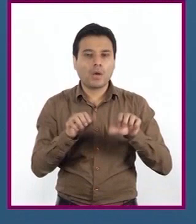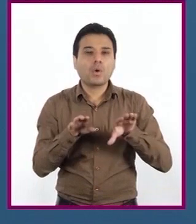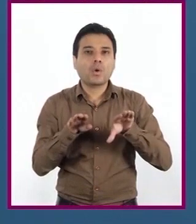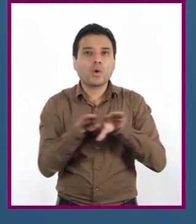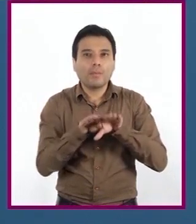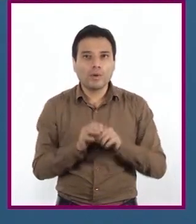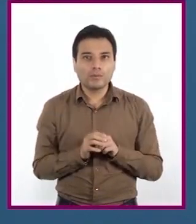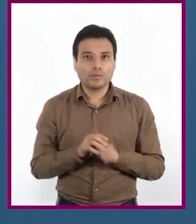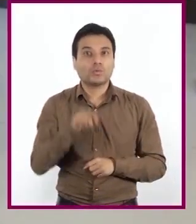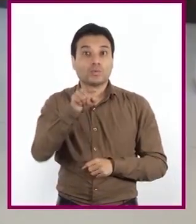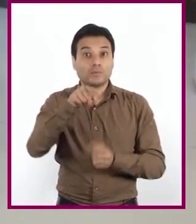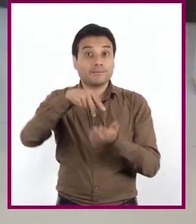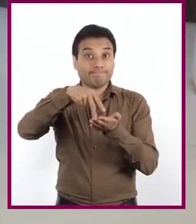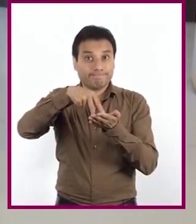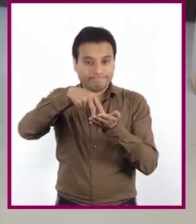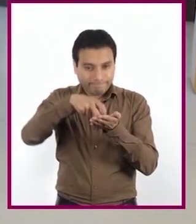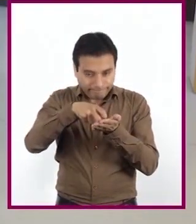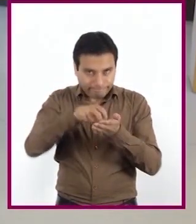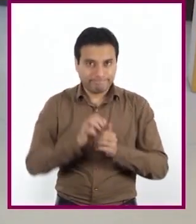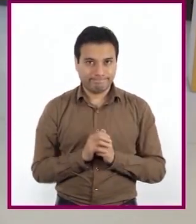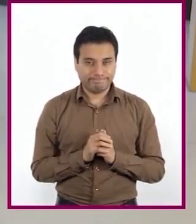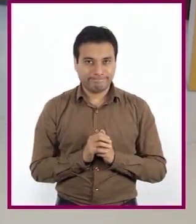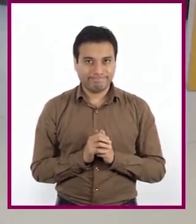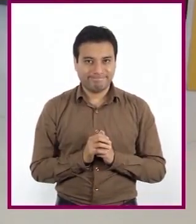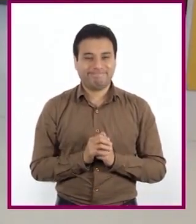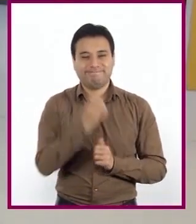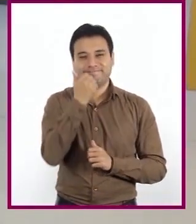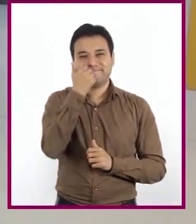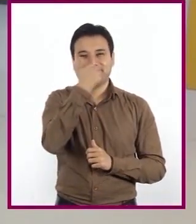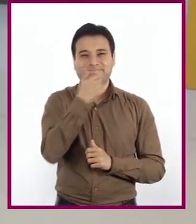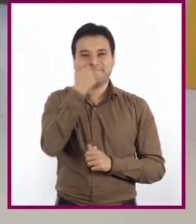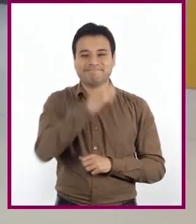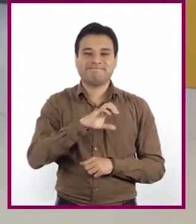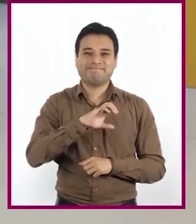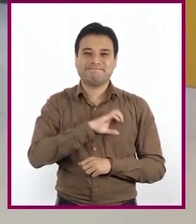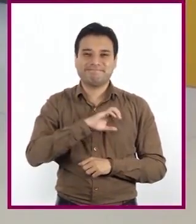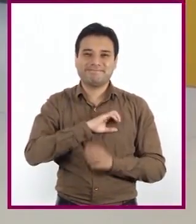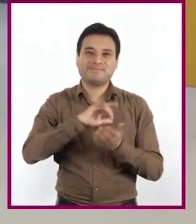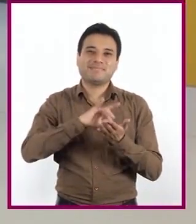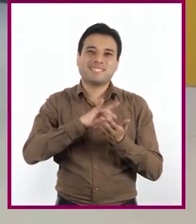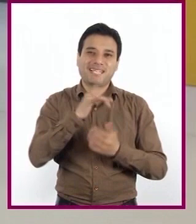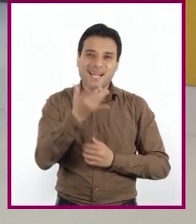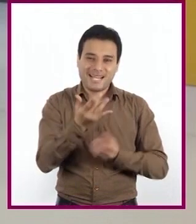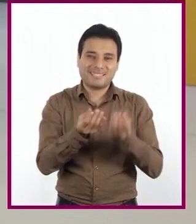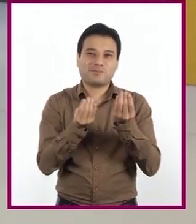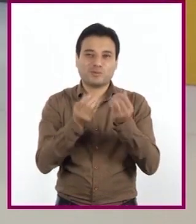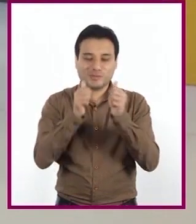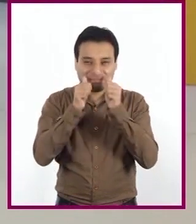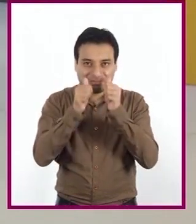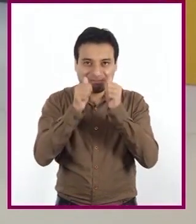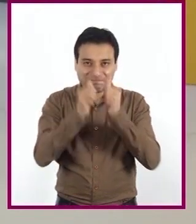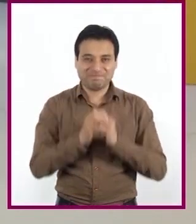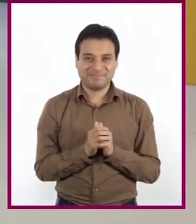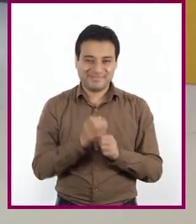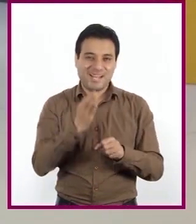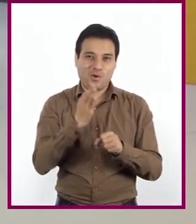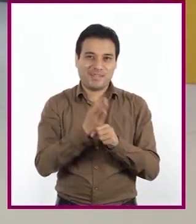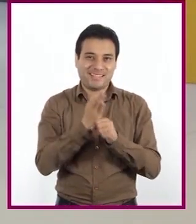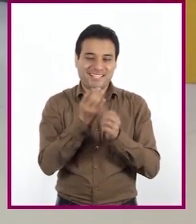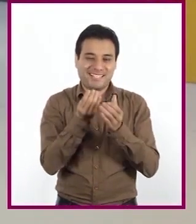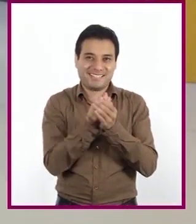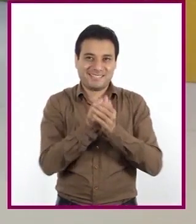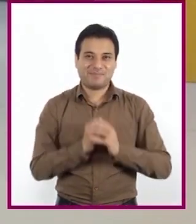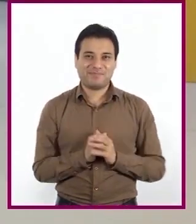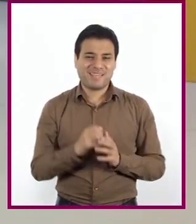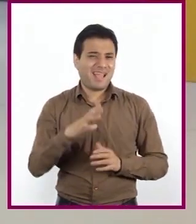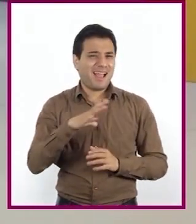en cuclillas. Estimadas y estimados estudiantes, muchas gracias por habernos acompañado el día de hoy en nuestra clase.